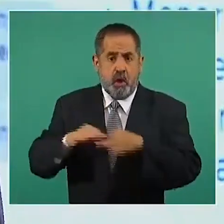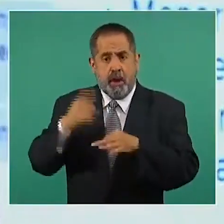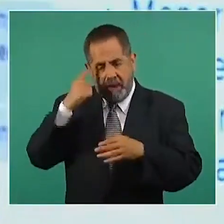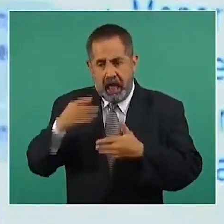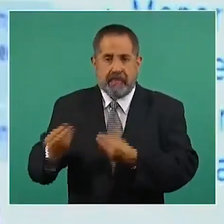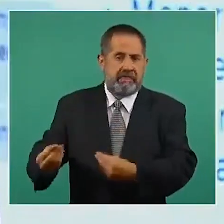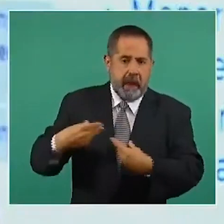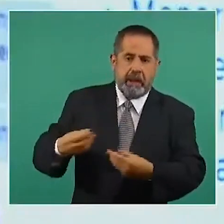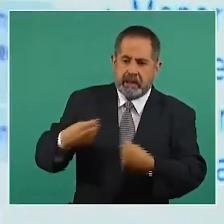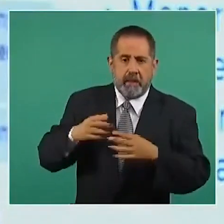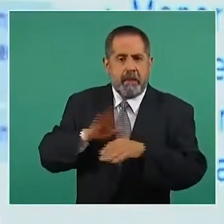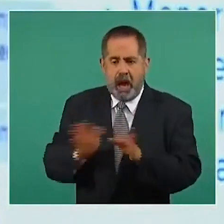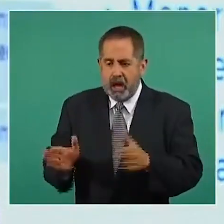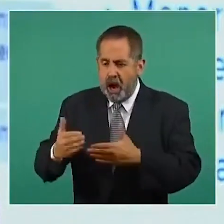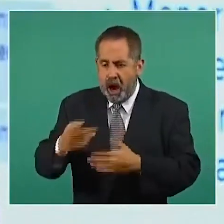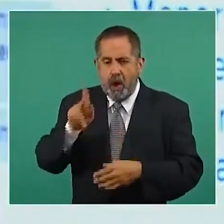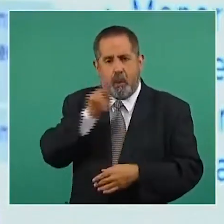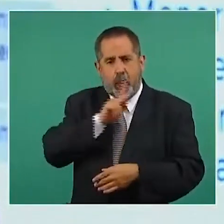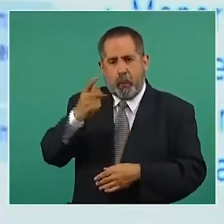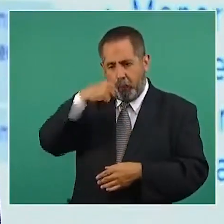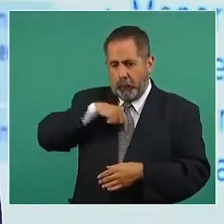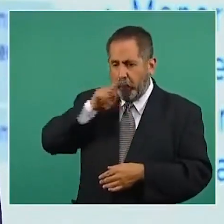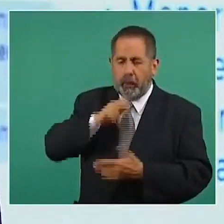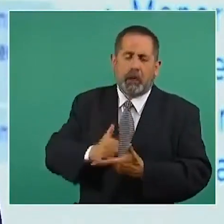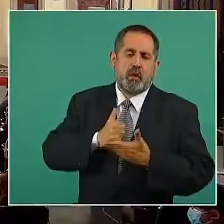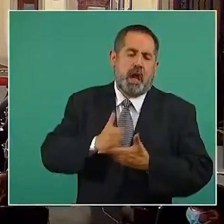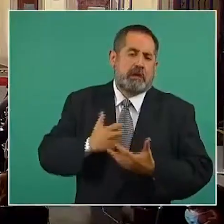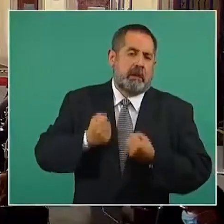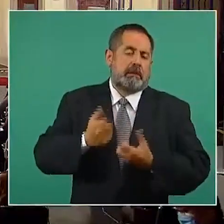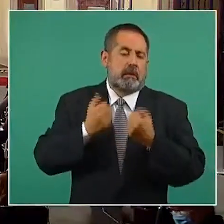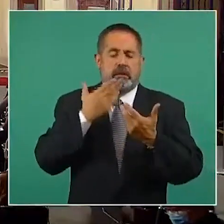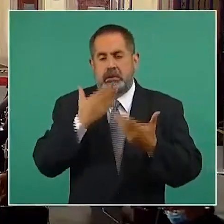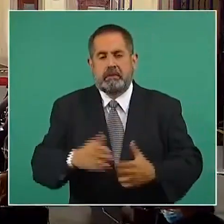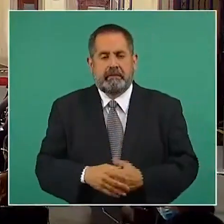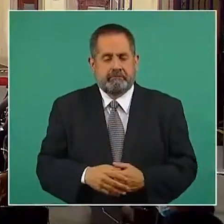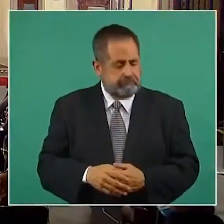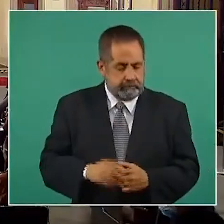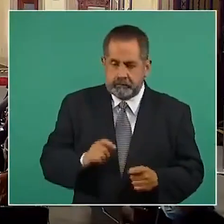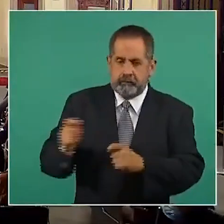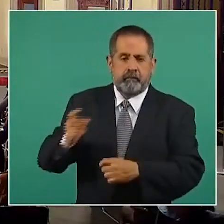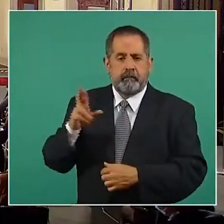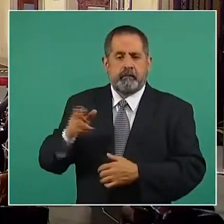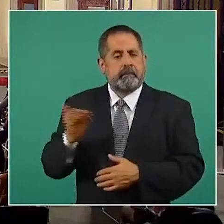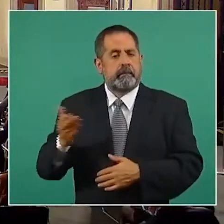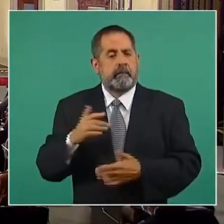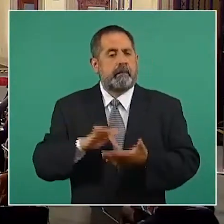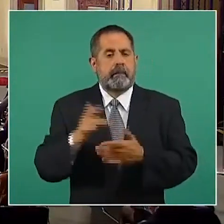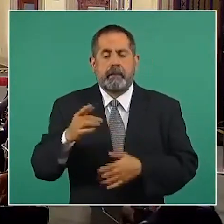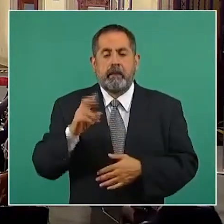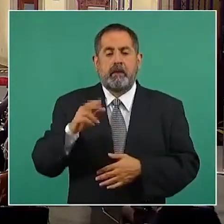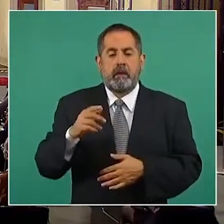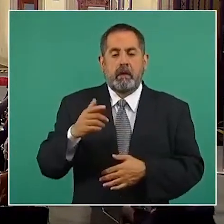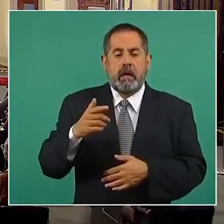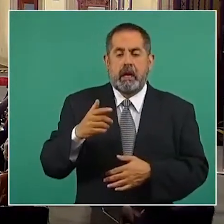el abastecimiento oportuno de estos importantísimos dispositivos. Ahora sí, doctor. Muchas gracias, doctor López-Gatell.